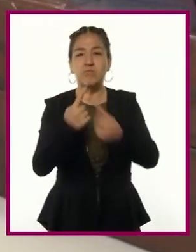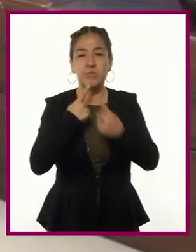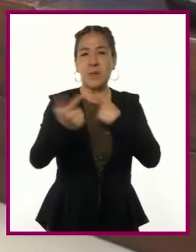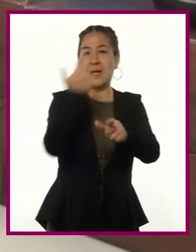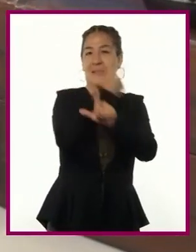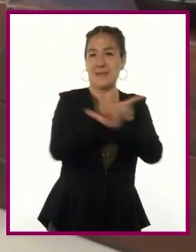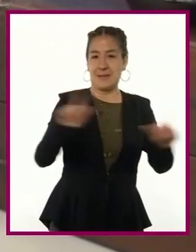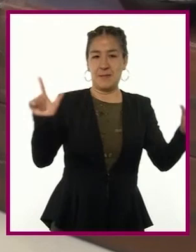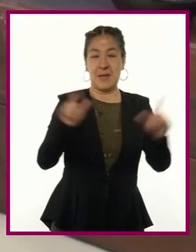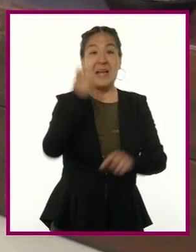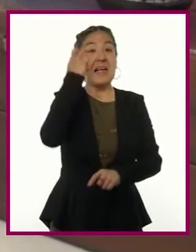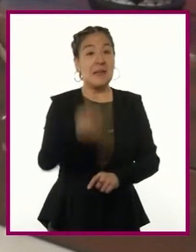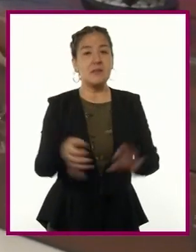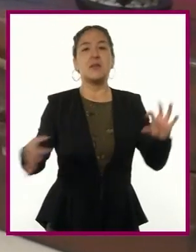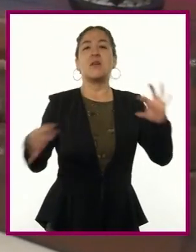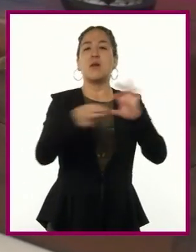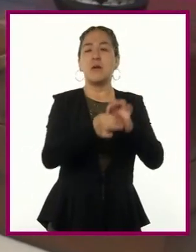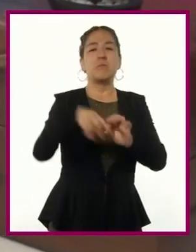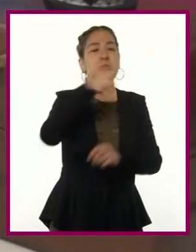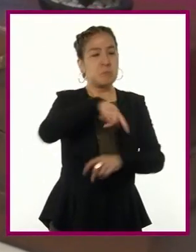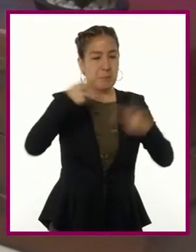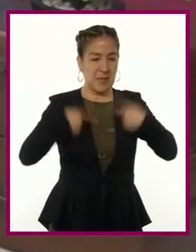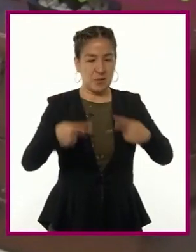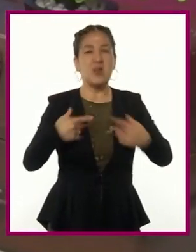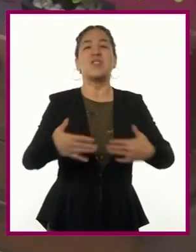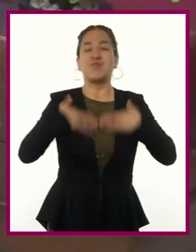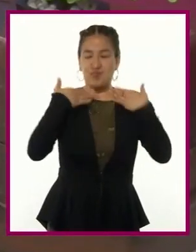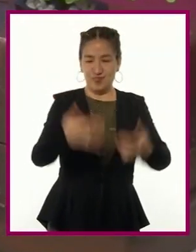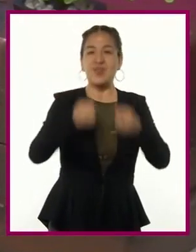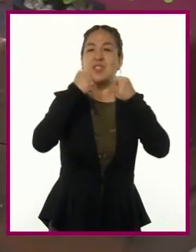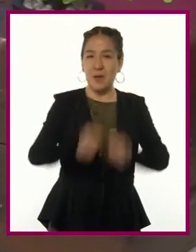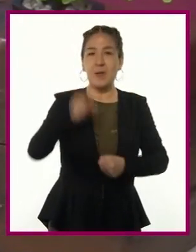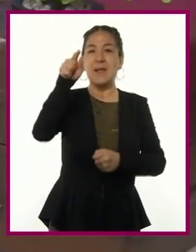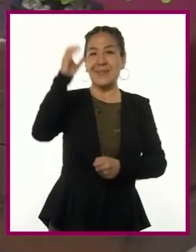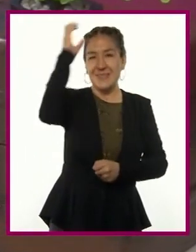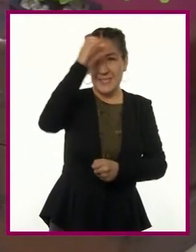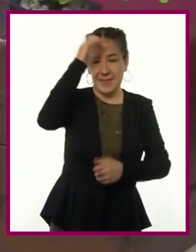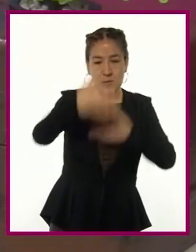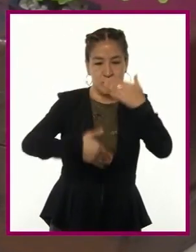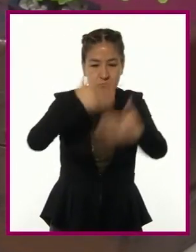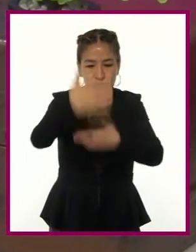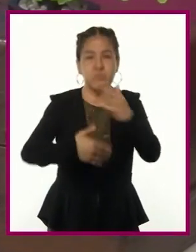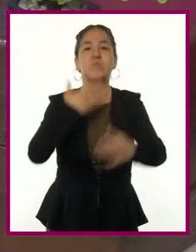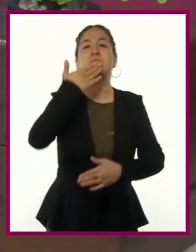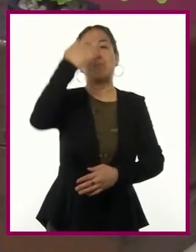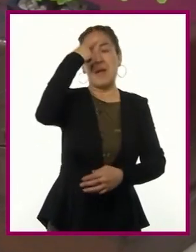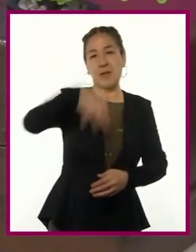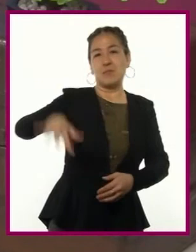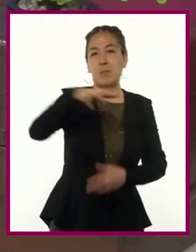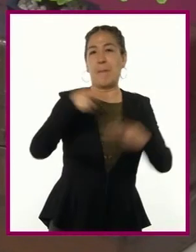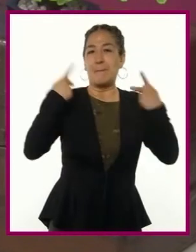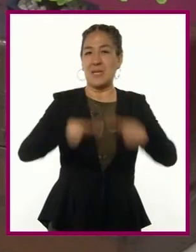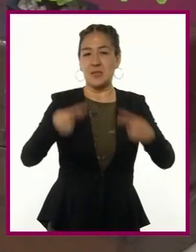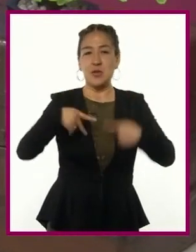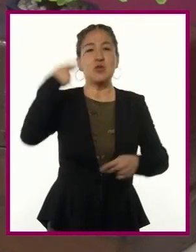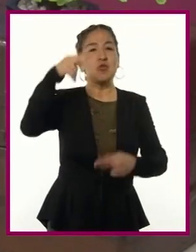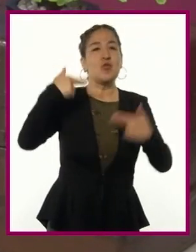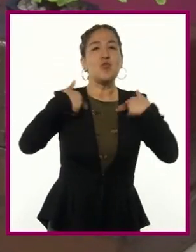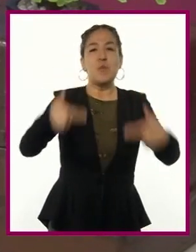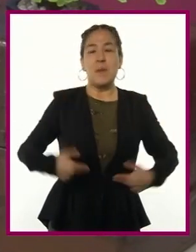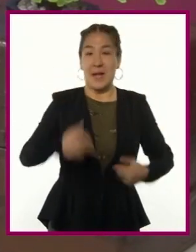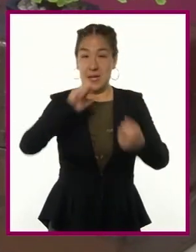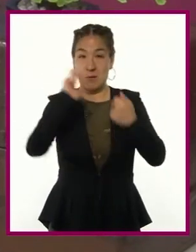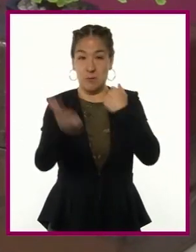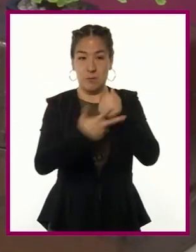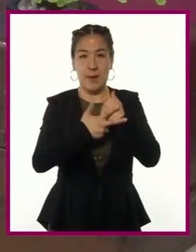libertad. Todos ellos confiaban en los avances científicos y en el progreso de la humanidad europea. Aunque el efecto